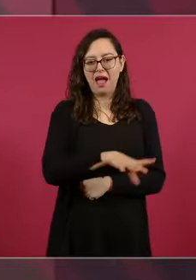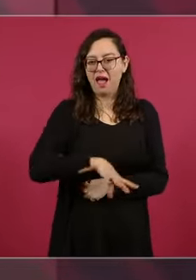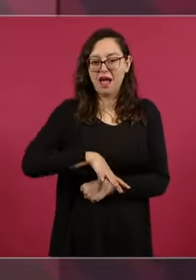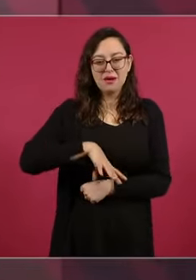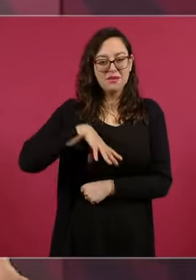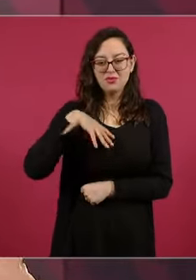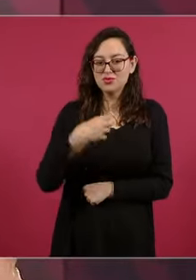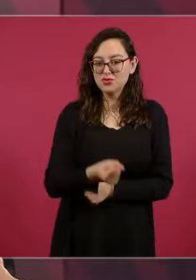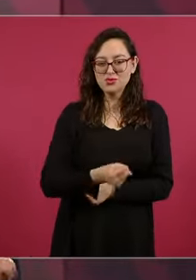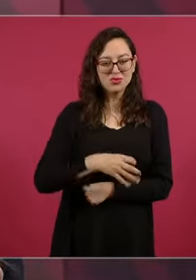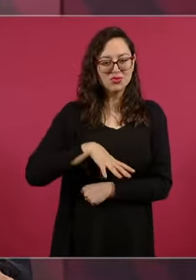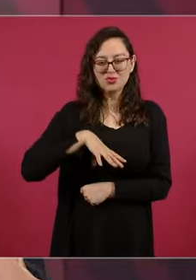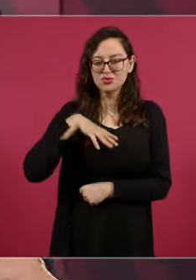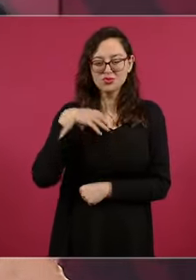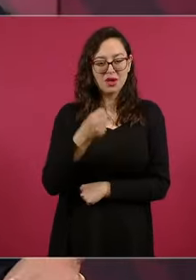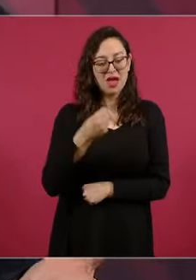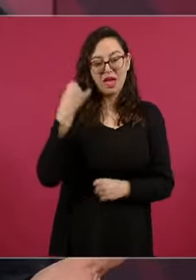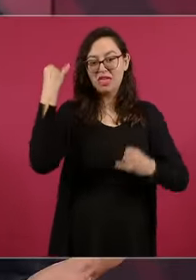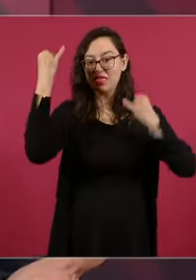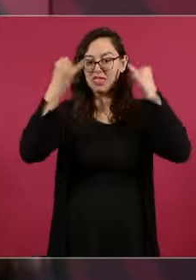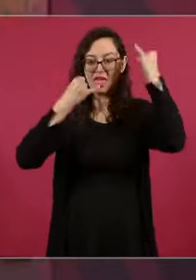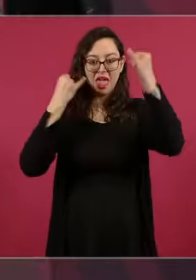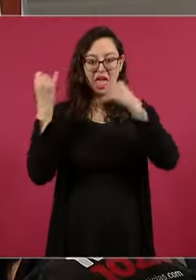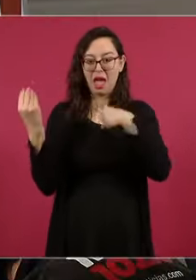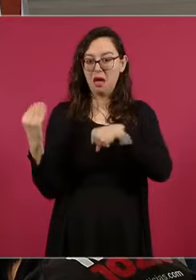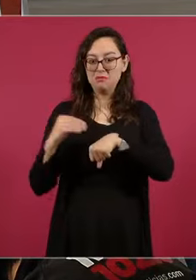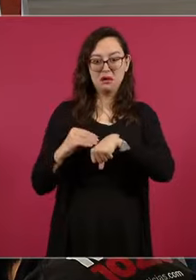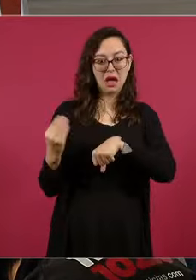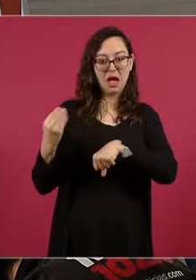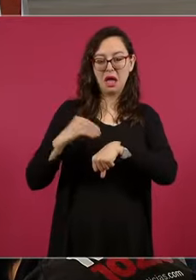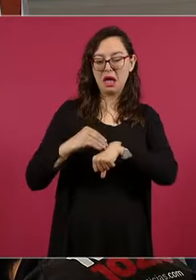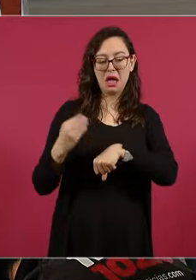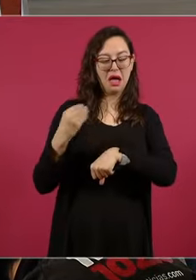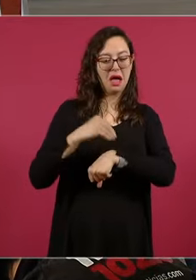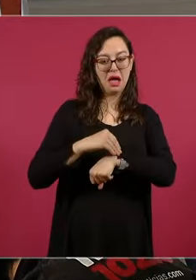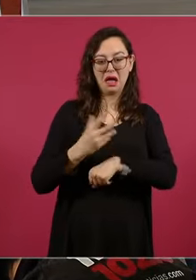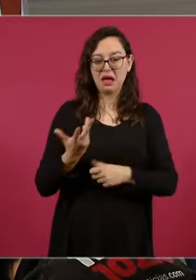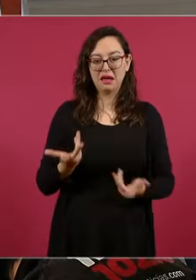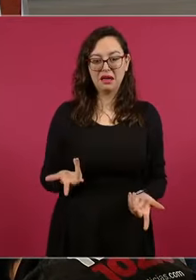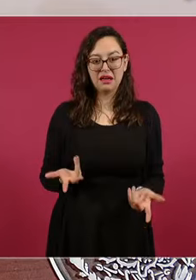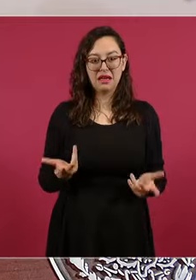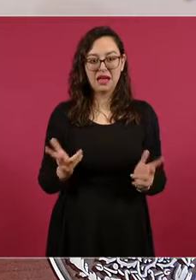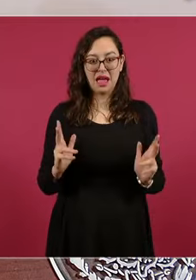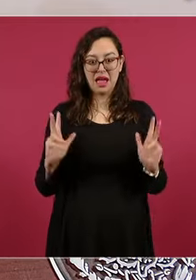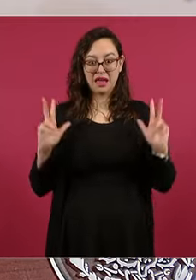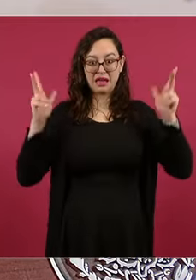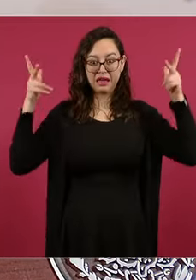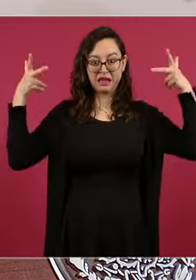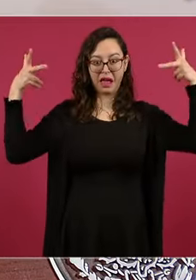prender y apagar de seguridad nacional las cámaras,